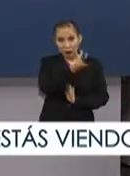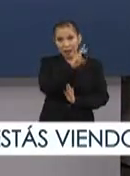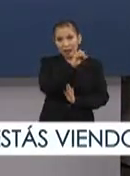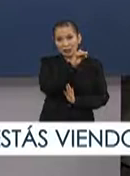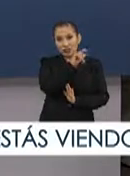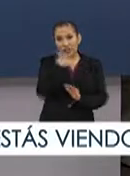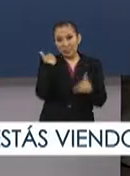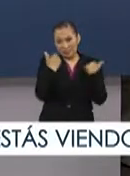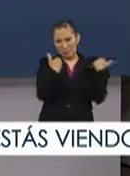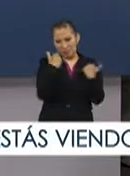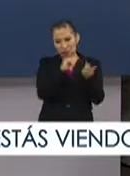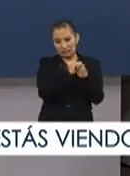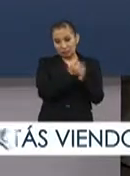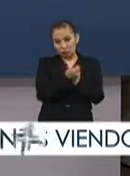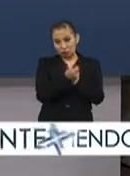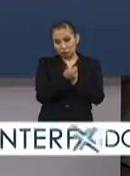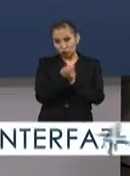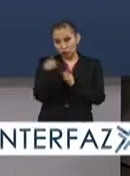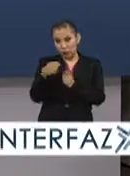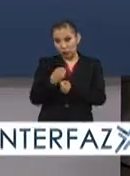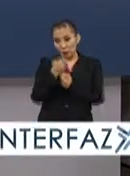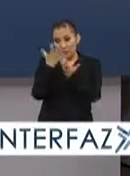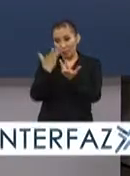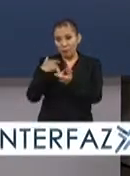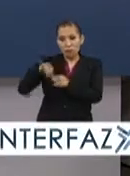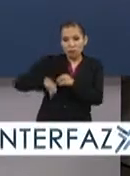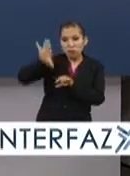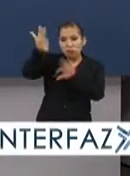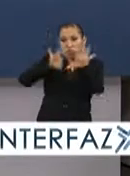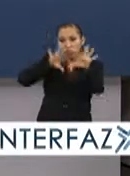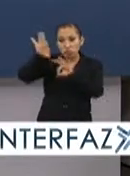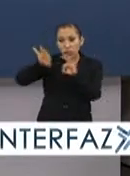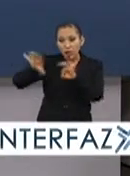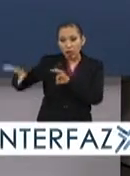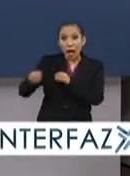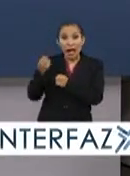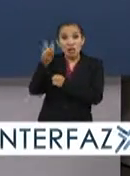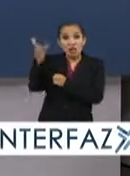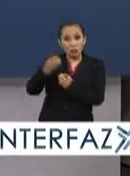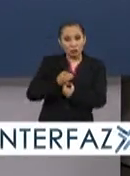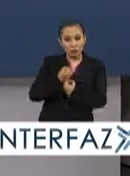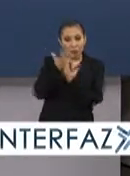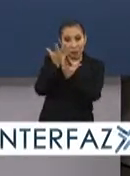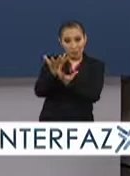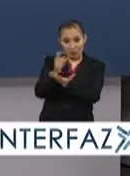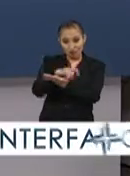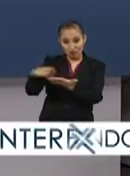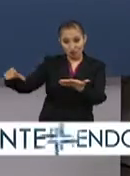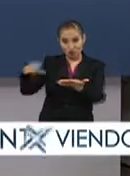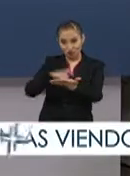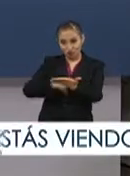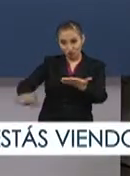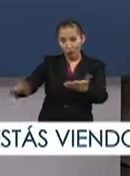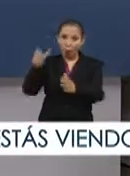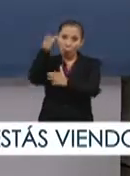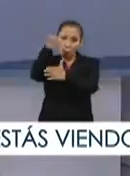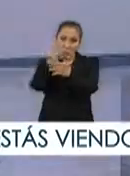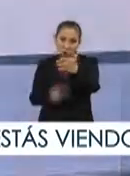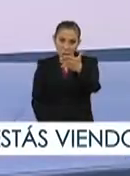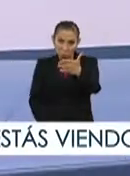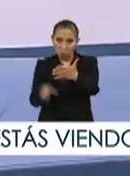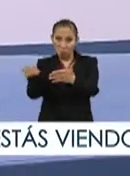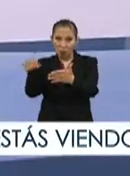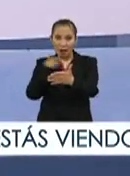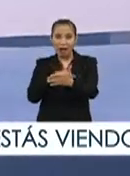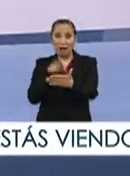Versiones y Diversiones, que son traducciones de poetas que le interesaban, algunos poemas en prosa y en verso